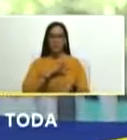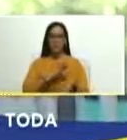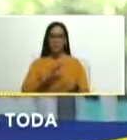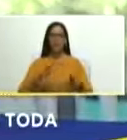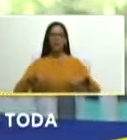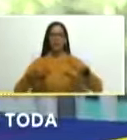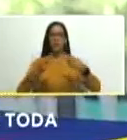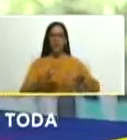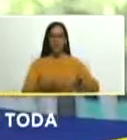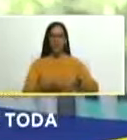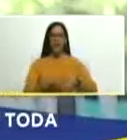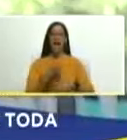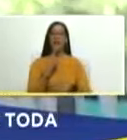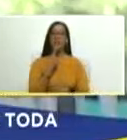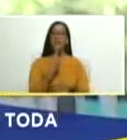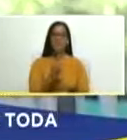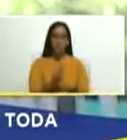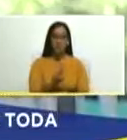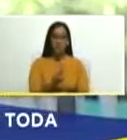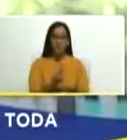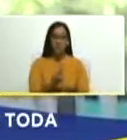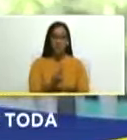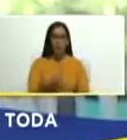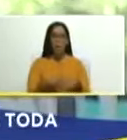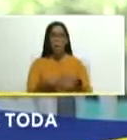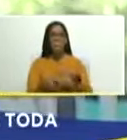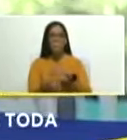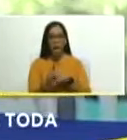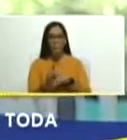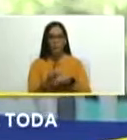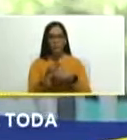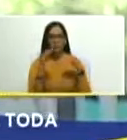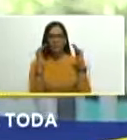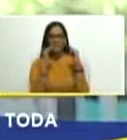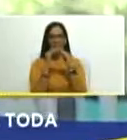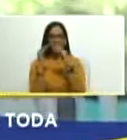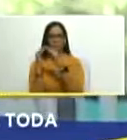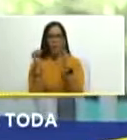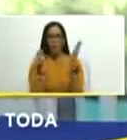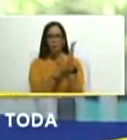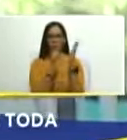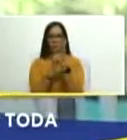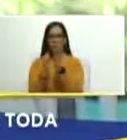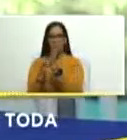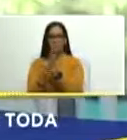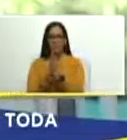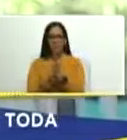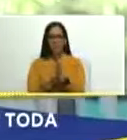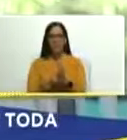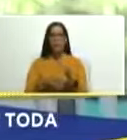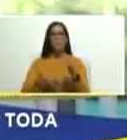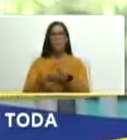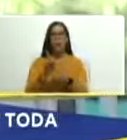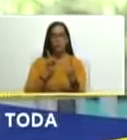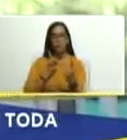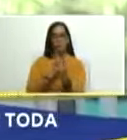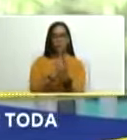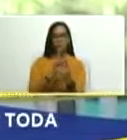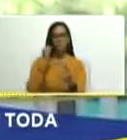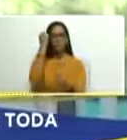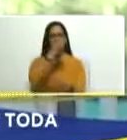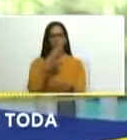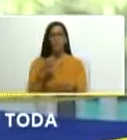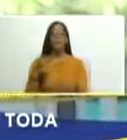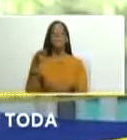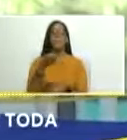Época, a decirles: vamos casa por casa, vamos cara por cara, vamos a